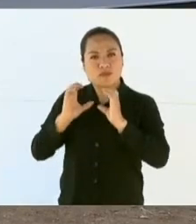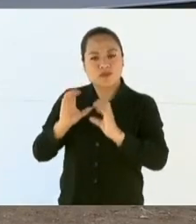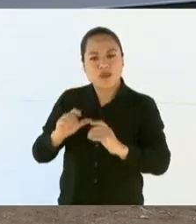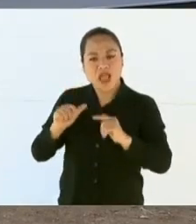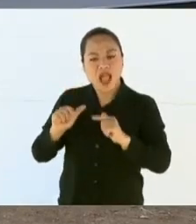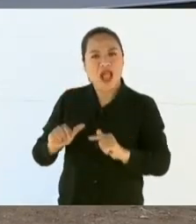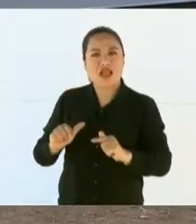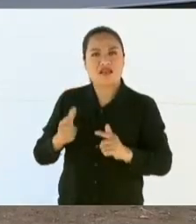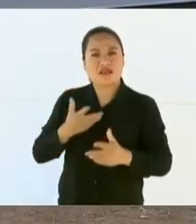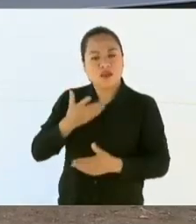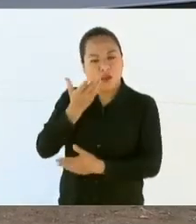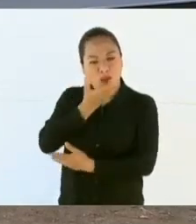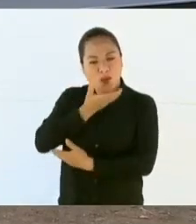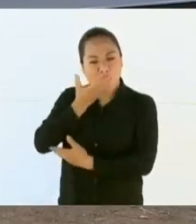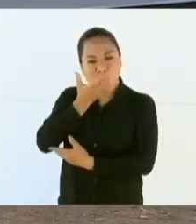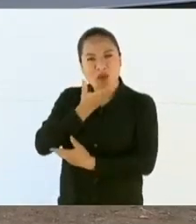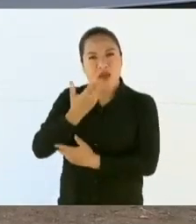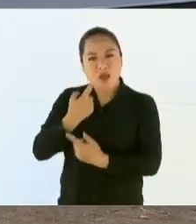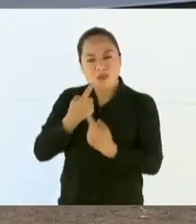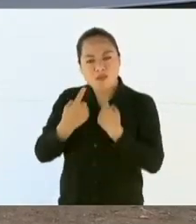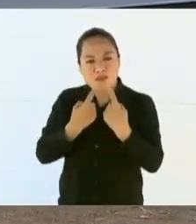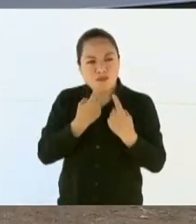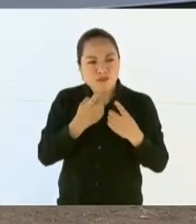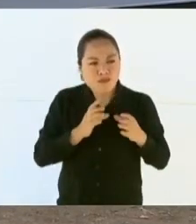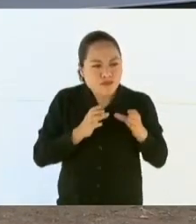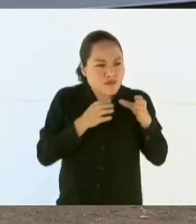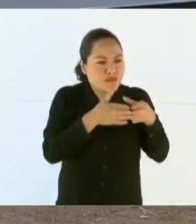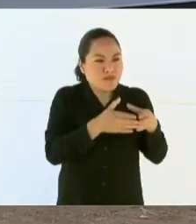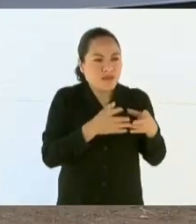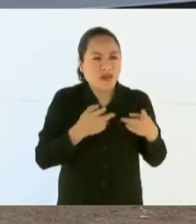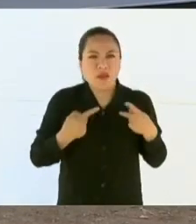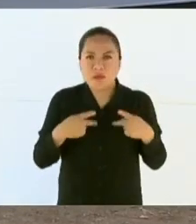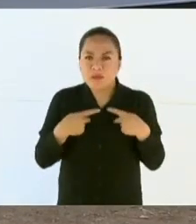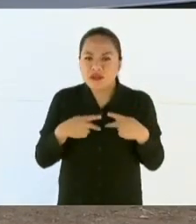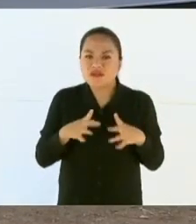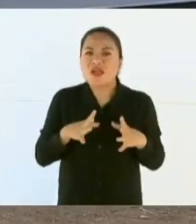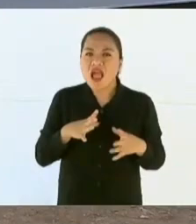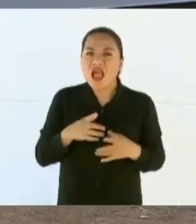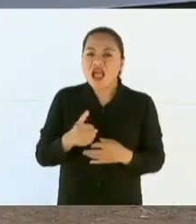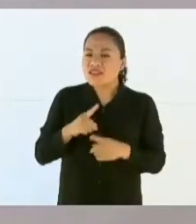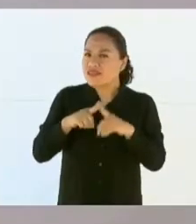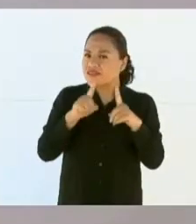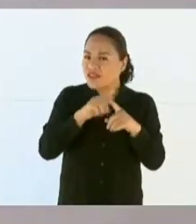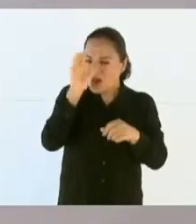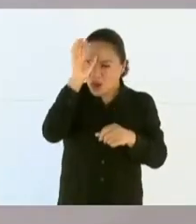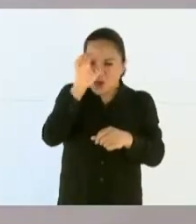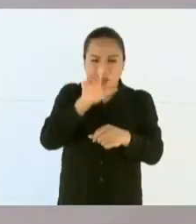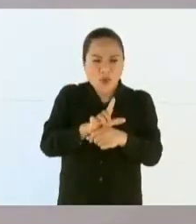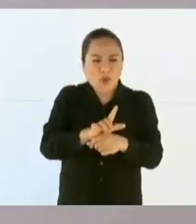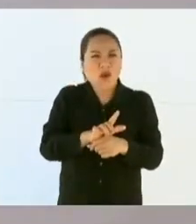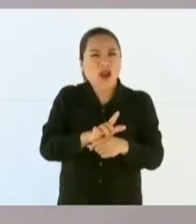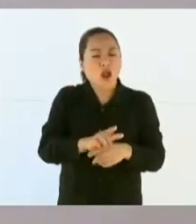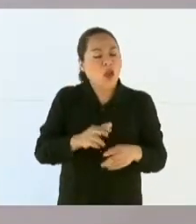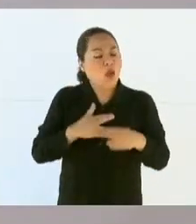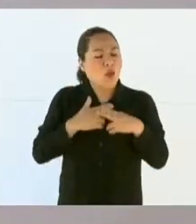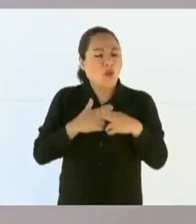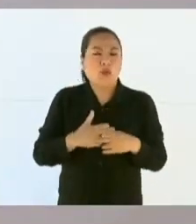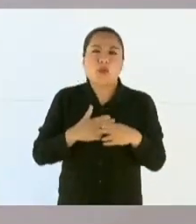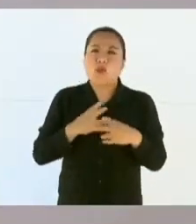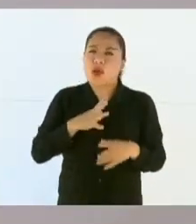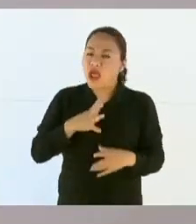Porque desde luego que hay una gran diversidad y riqueza cultural prehispánica en